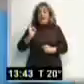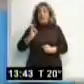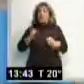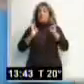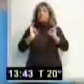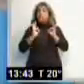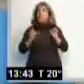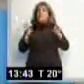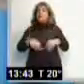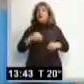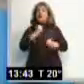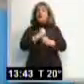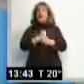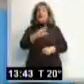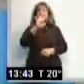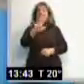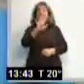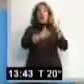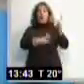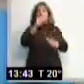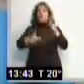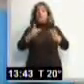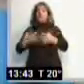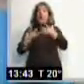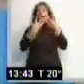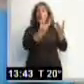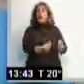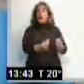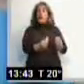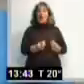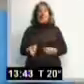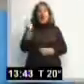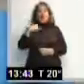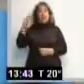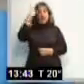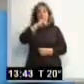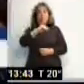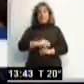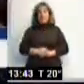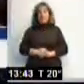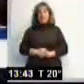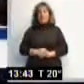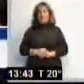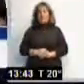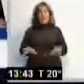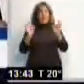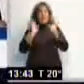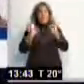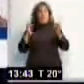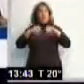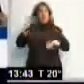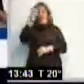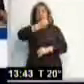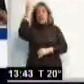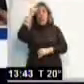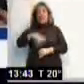En marcha este operativo, 5 personas fueron asistidas en la jornada de ayer. Ya dio inicio oficialmente